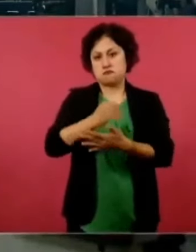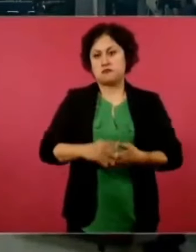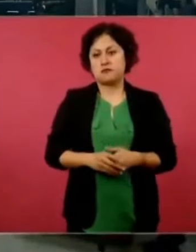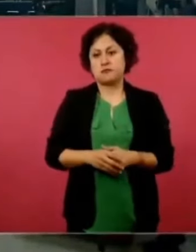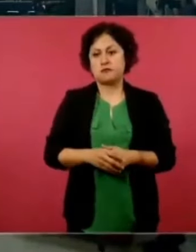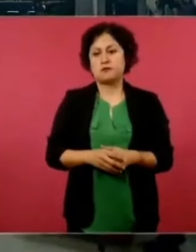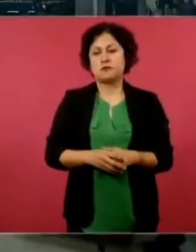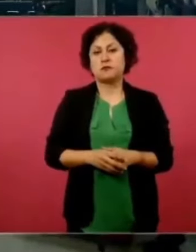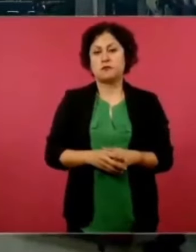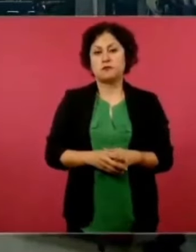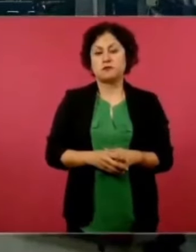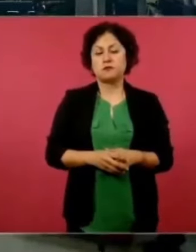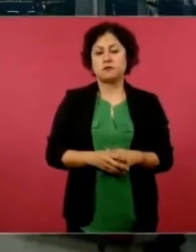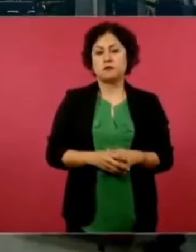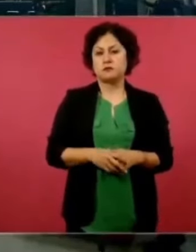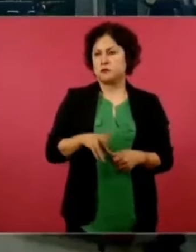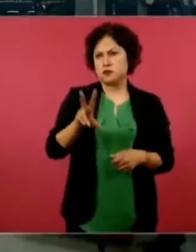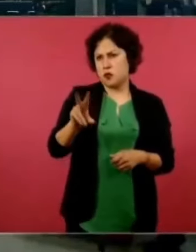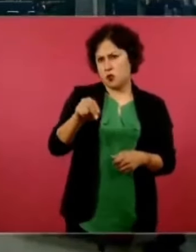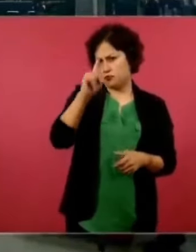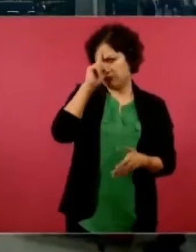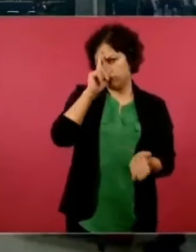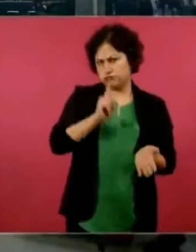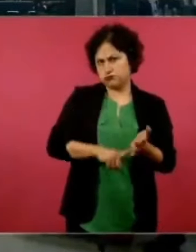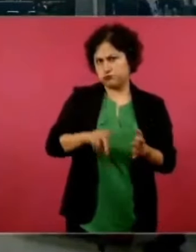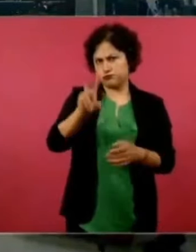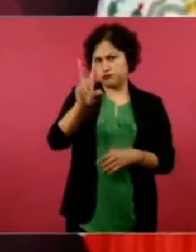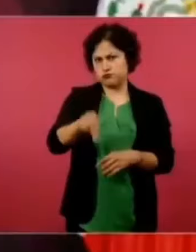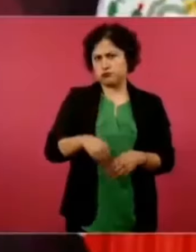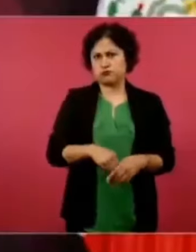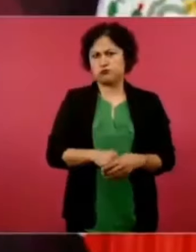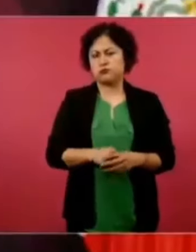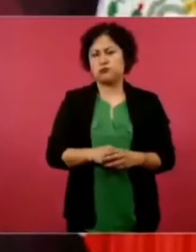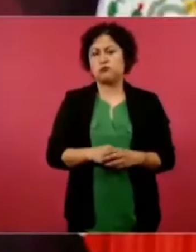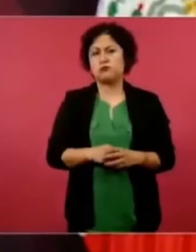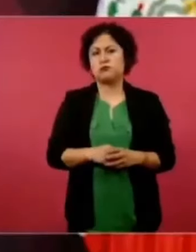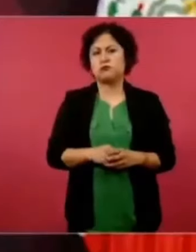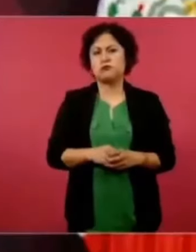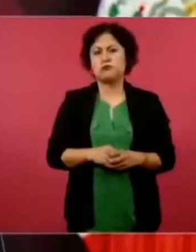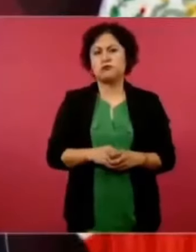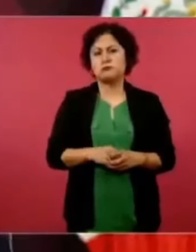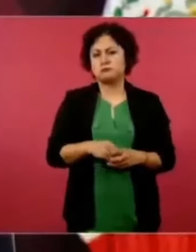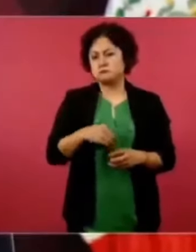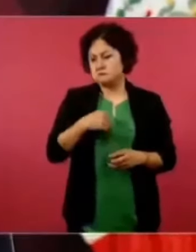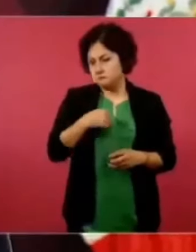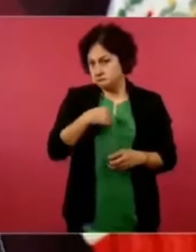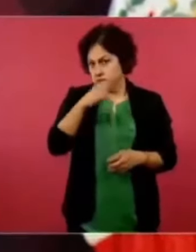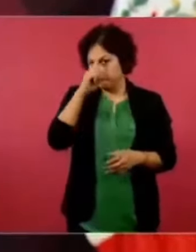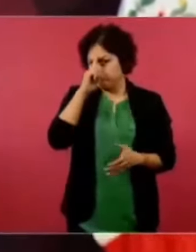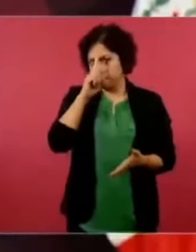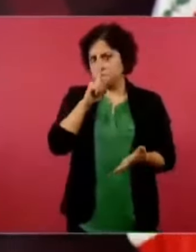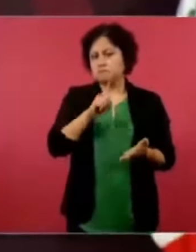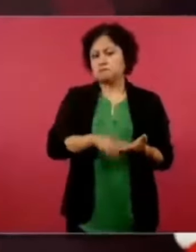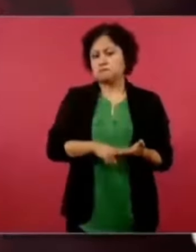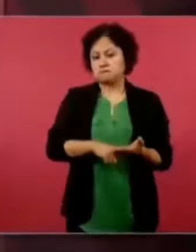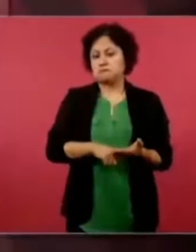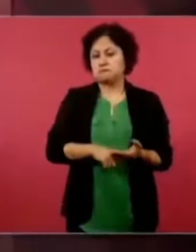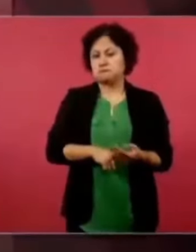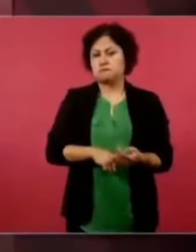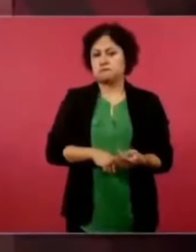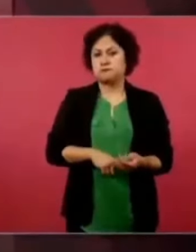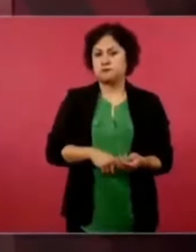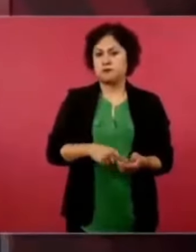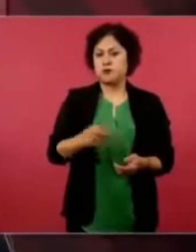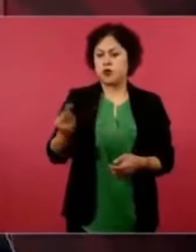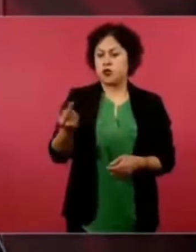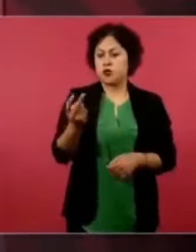el no yo creo que no este creo que las dos secretarías